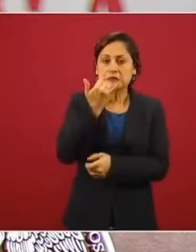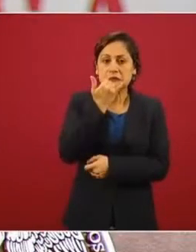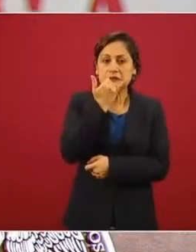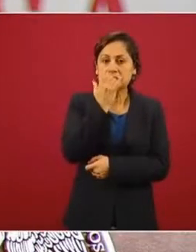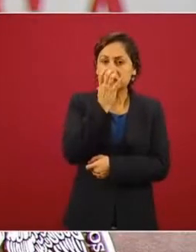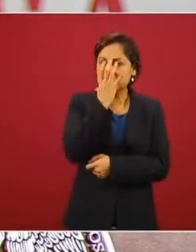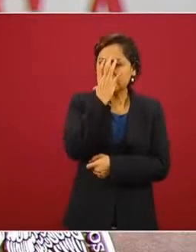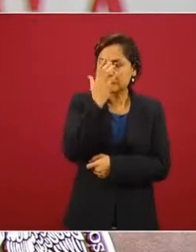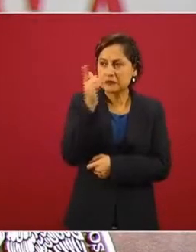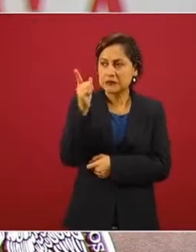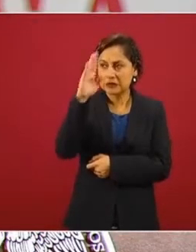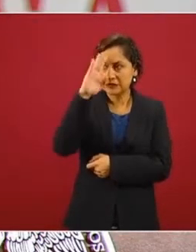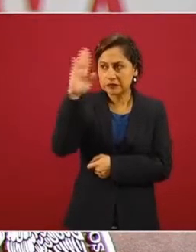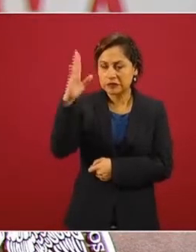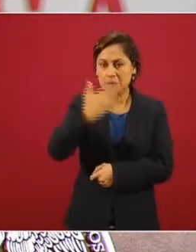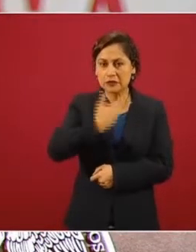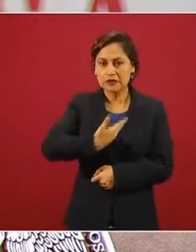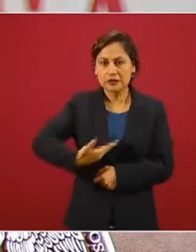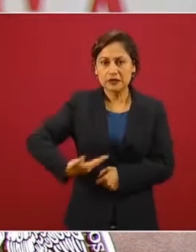señor presidente,